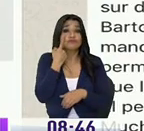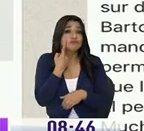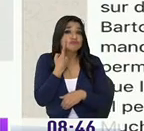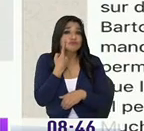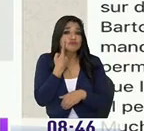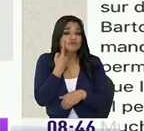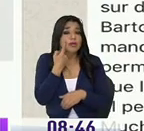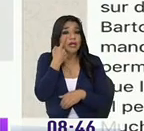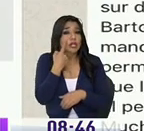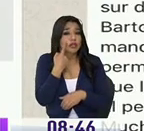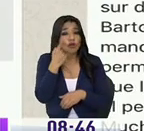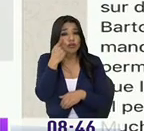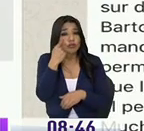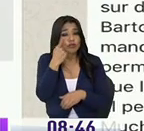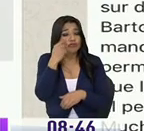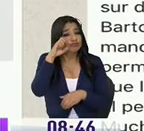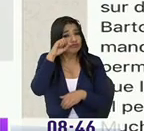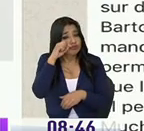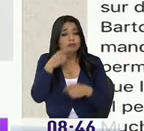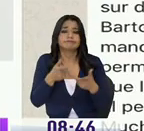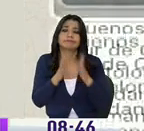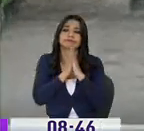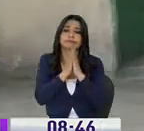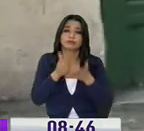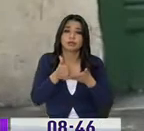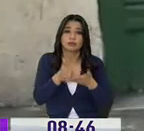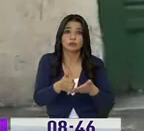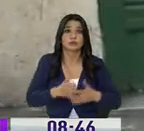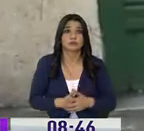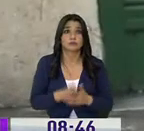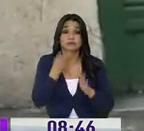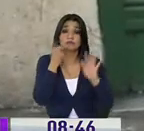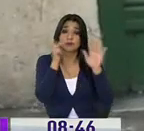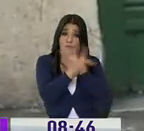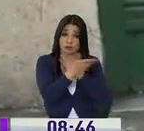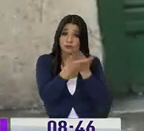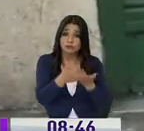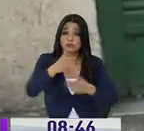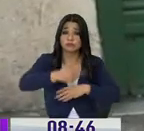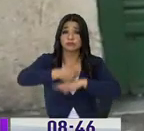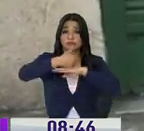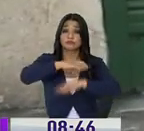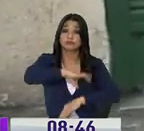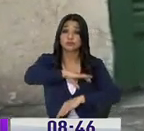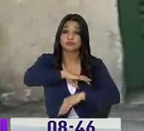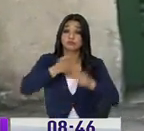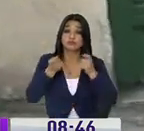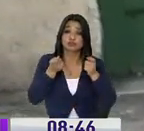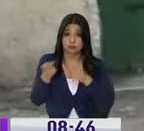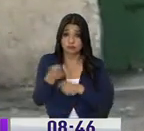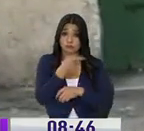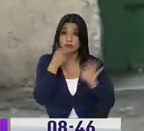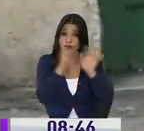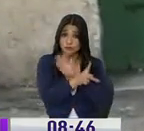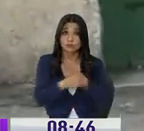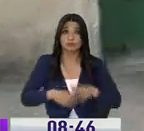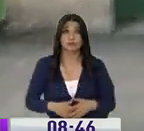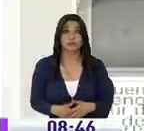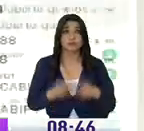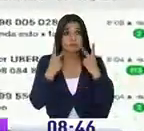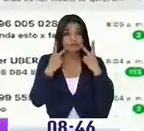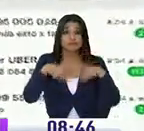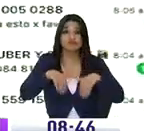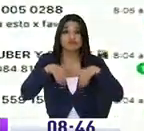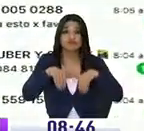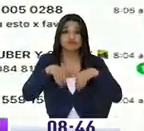ojito izquierdo. Muchas gracias. Espero su ayuda. Denúncielo. Denuncie a la Agencia Metropolitana de Control. Denúncielo. Miren. Y